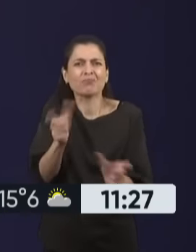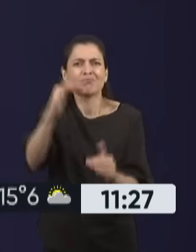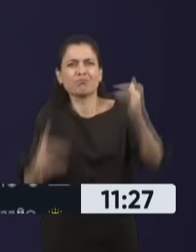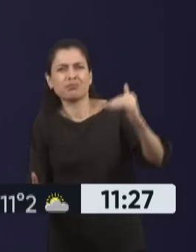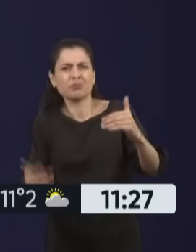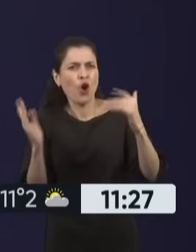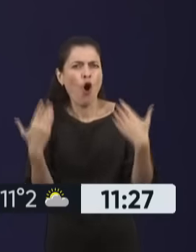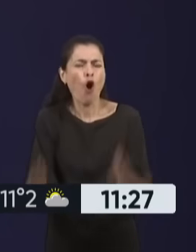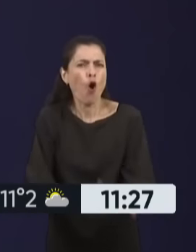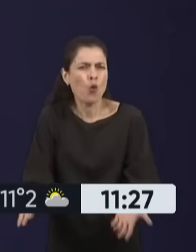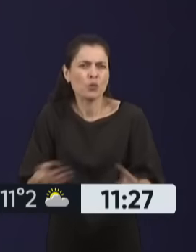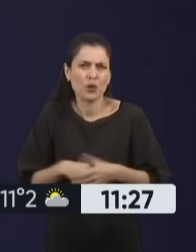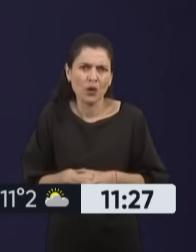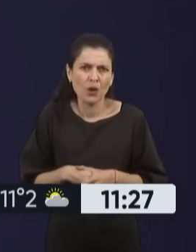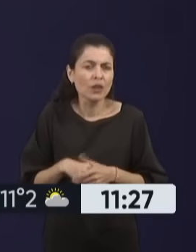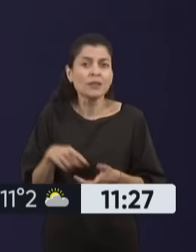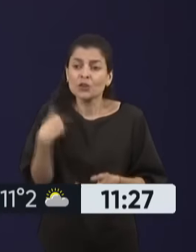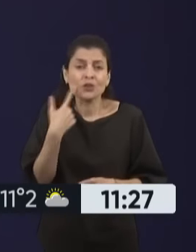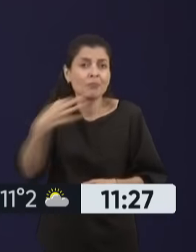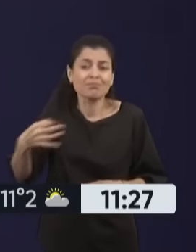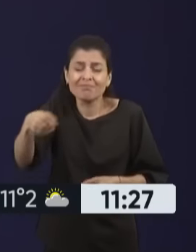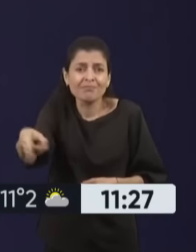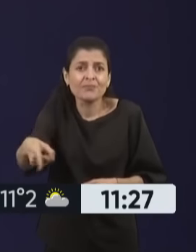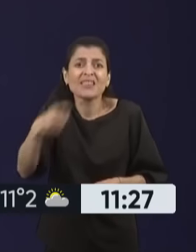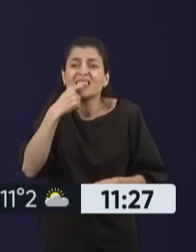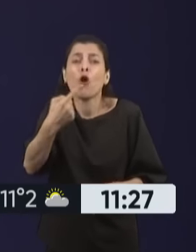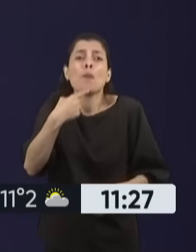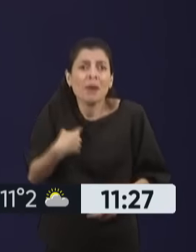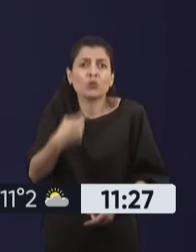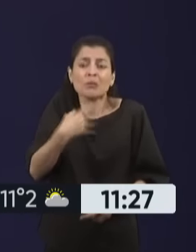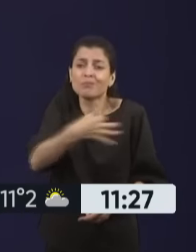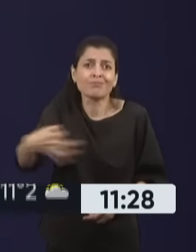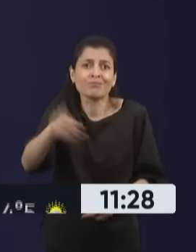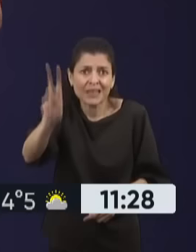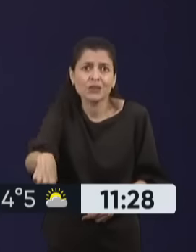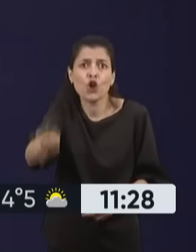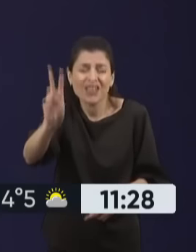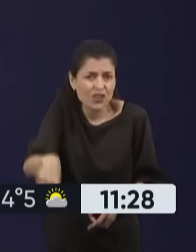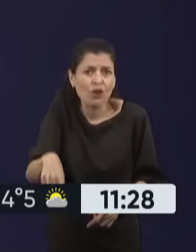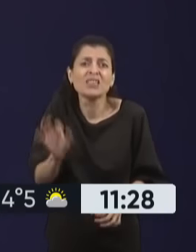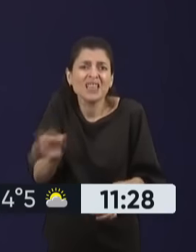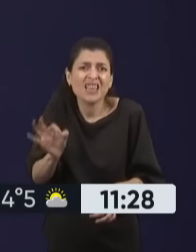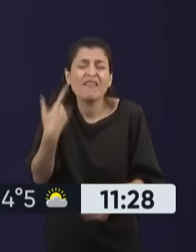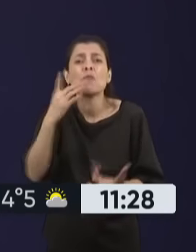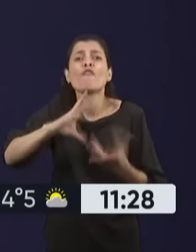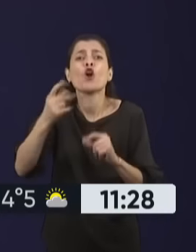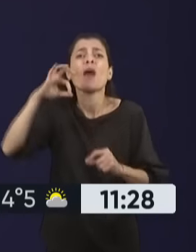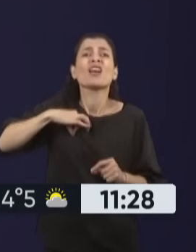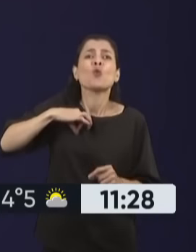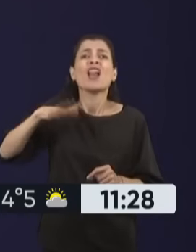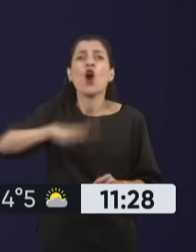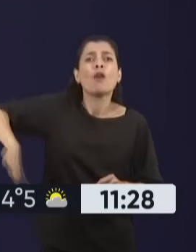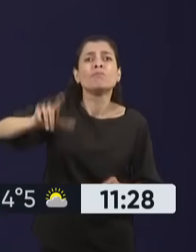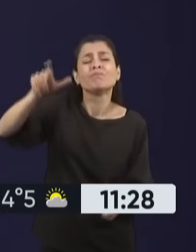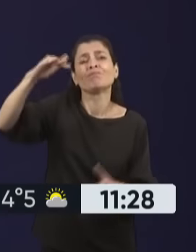que que efectivamente vas a tener razón siempre con el planteo que hacés sí efectivamente La Brecha es enorme y efectivamente hay que